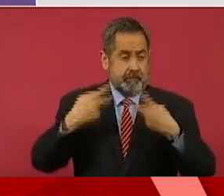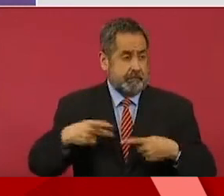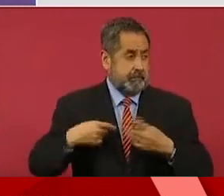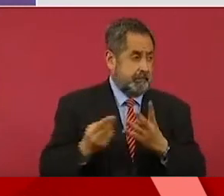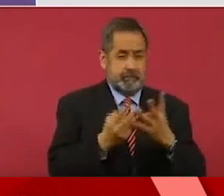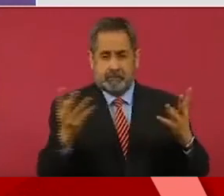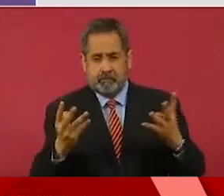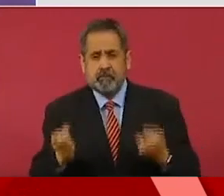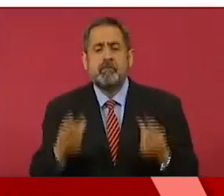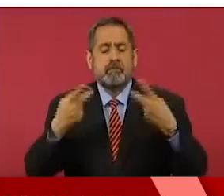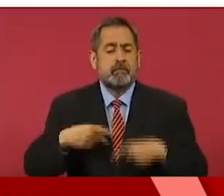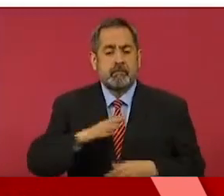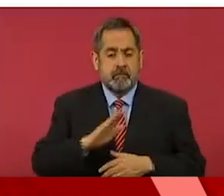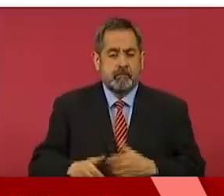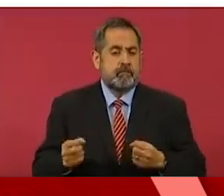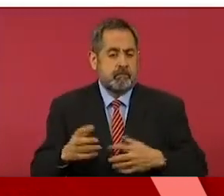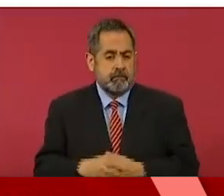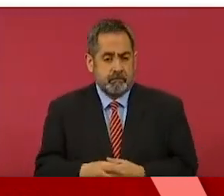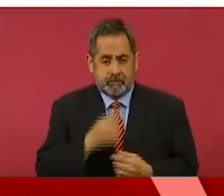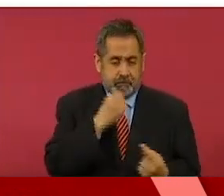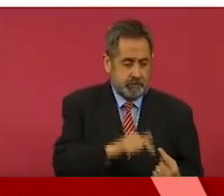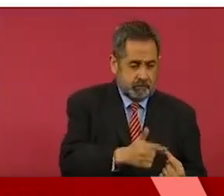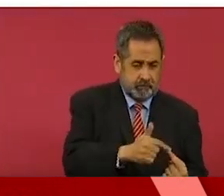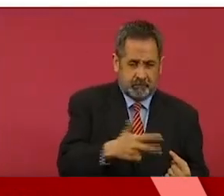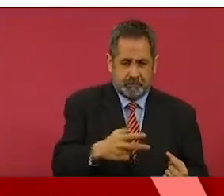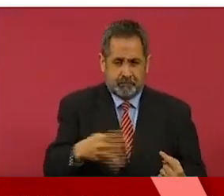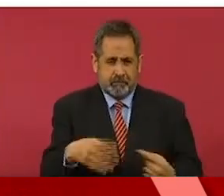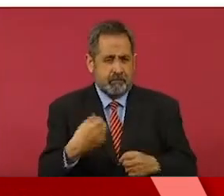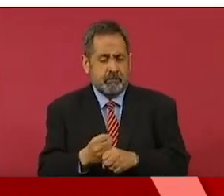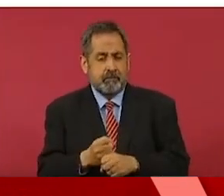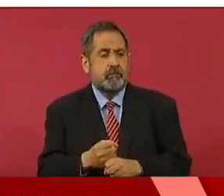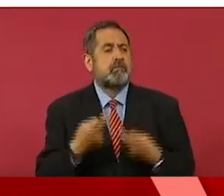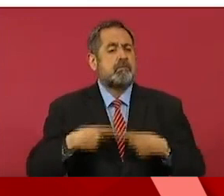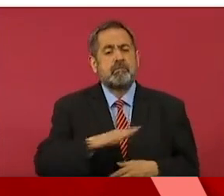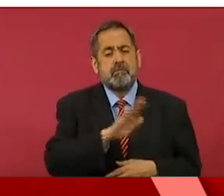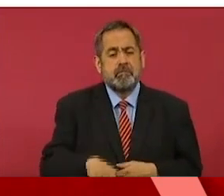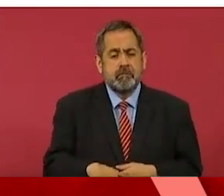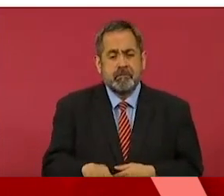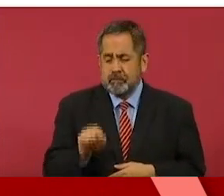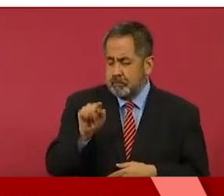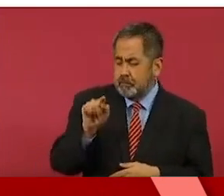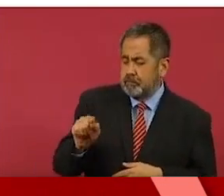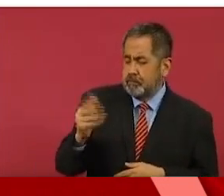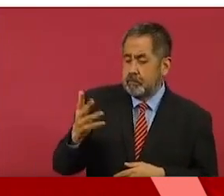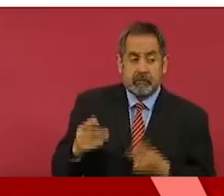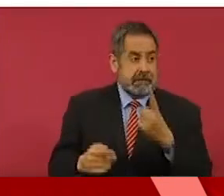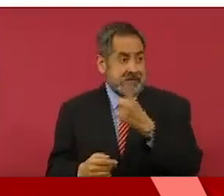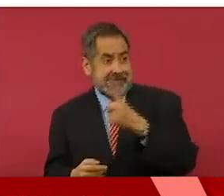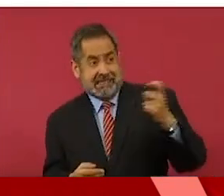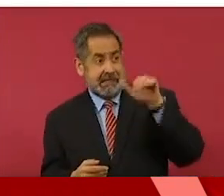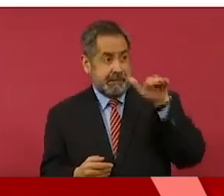En personas, niñas, niños, adolescentes de 12, 13 y 14 años, la mortalidad es 0.5 por cada 100.000